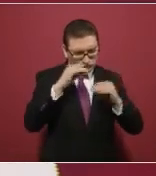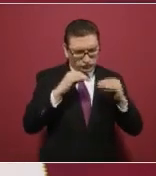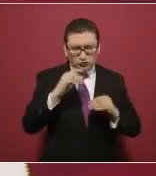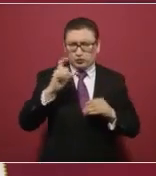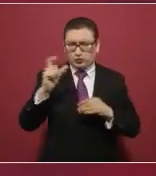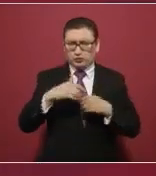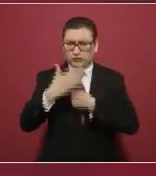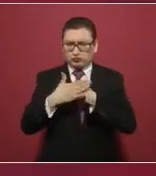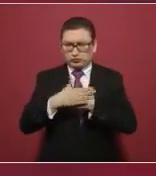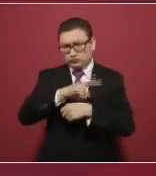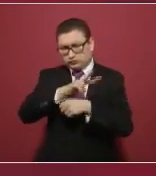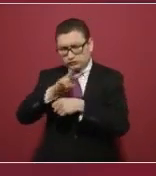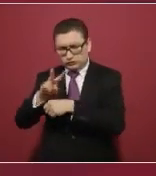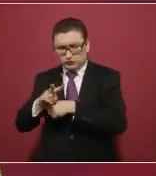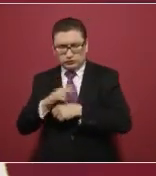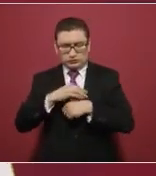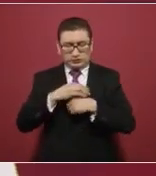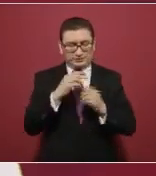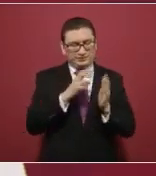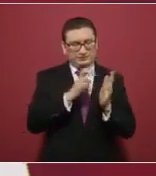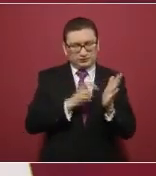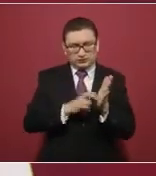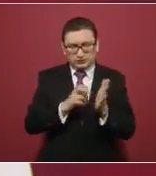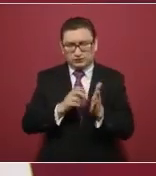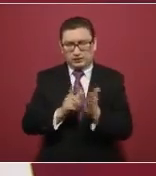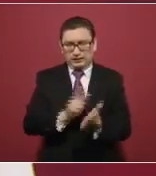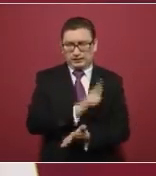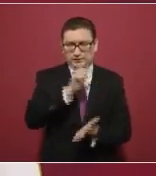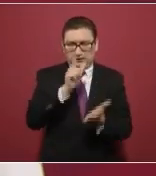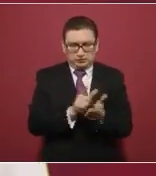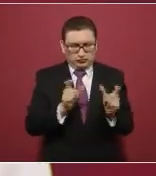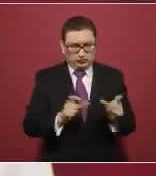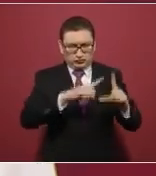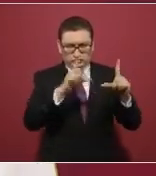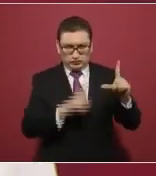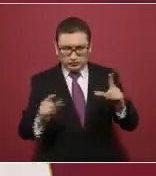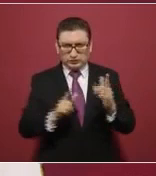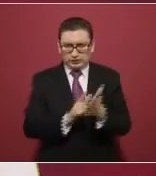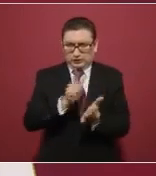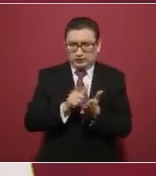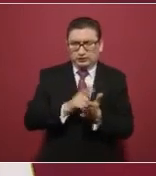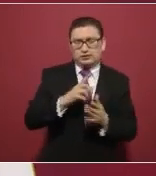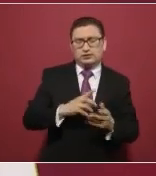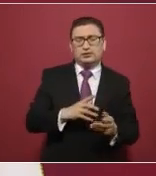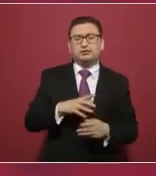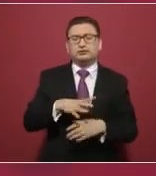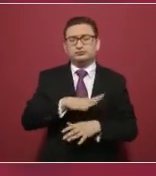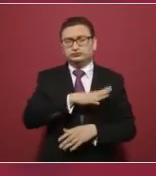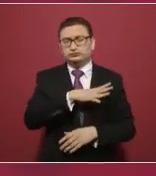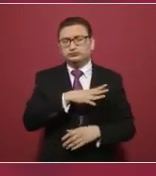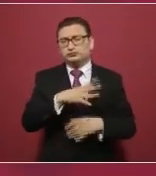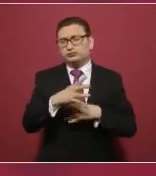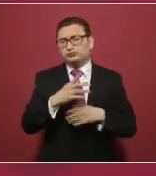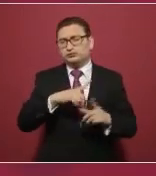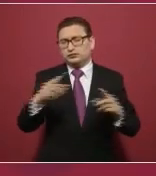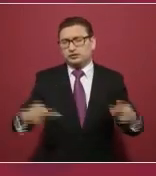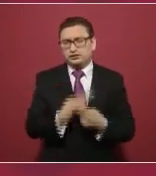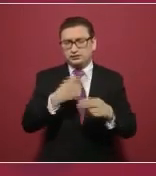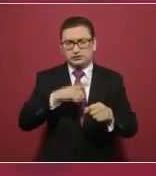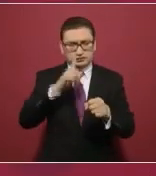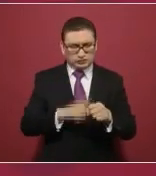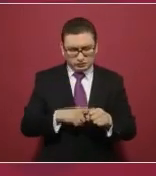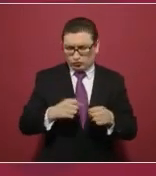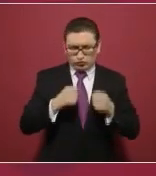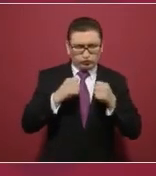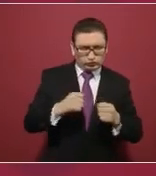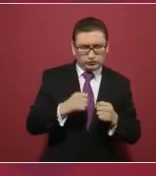secundaria derivada de la reforma, la Ley de la Guardia Nacional, la Ley Nacional de Uso de la Fuerza, la Ley Nacional del Registro de